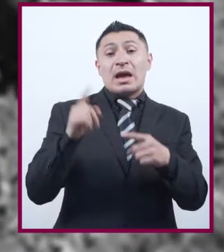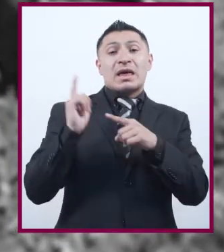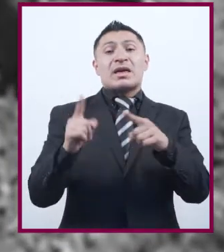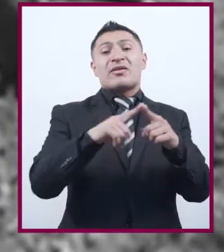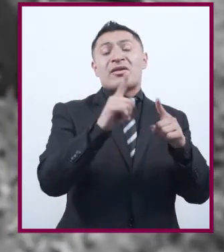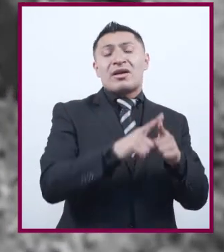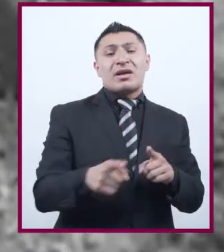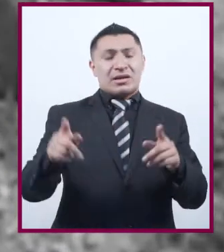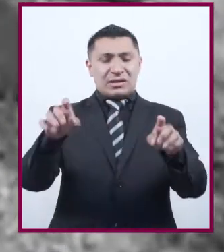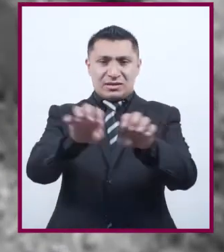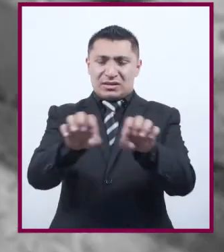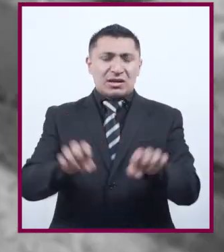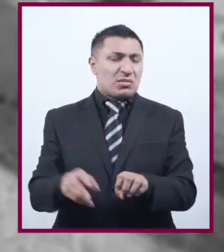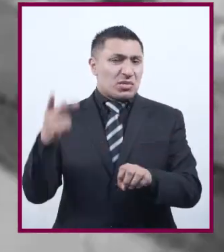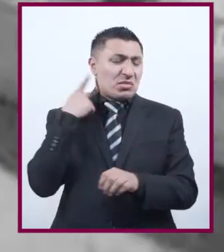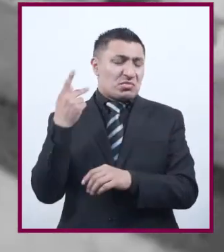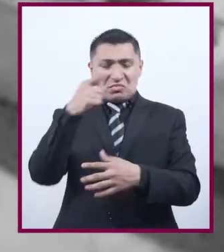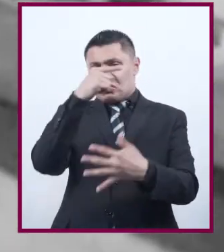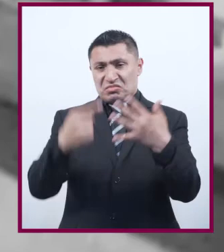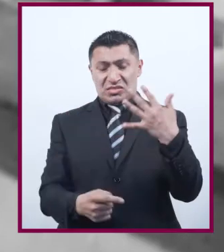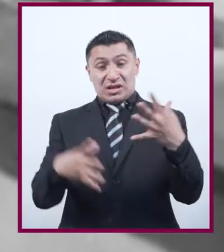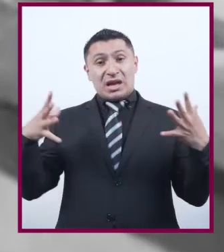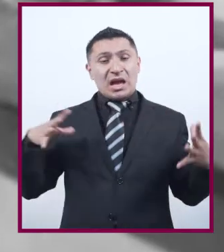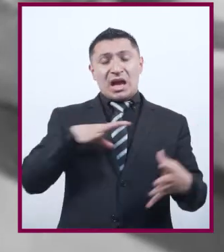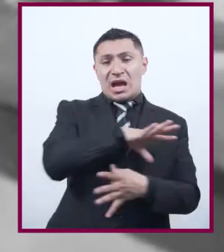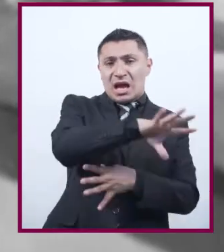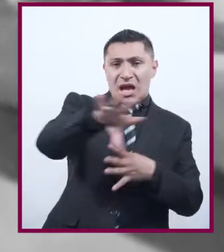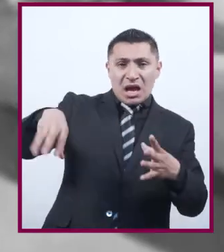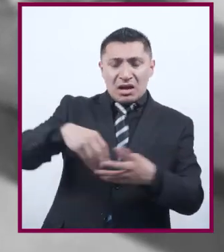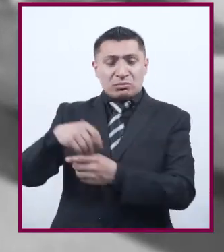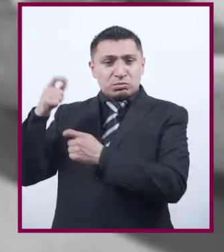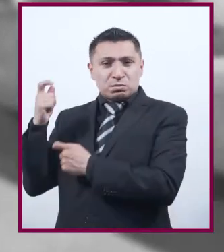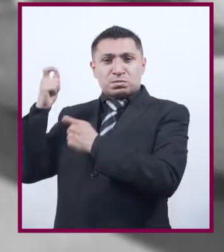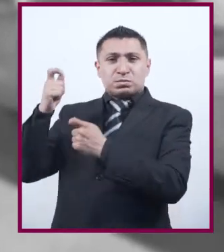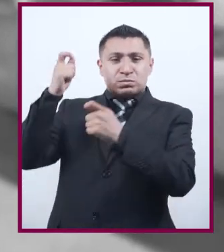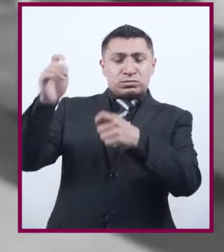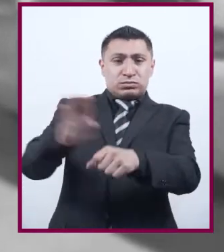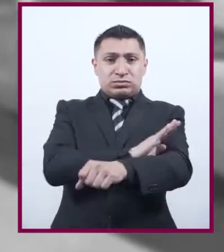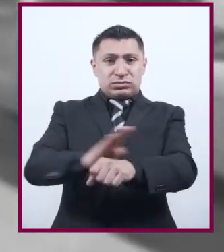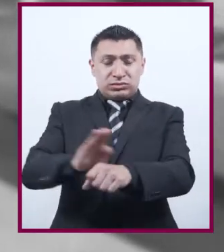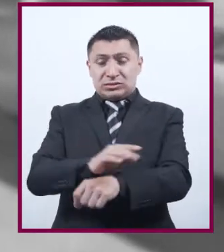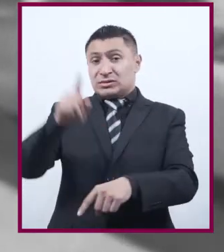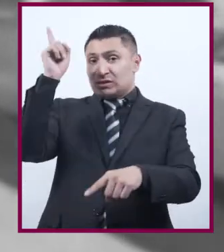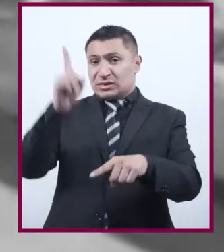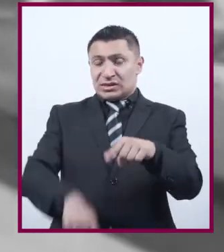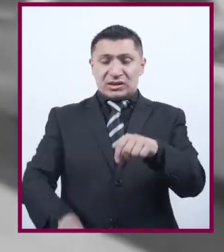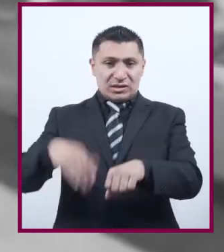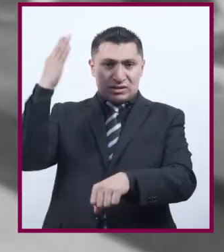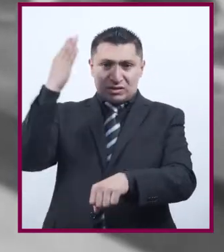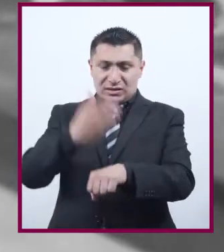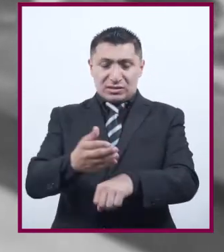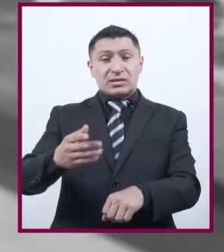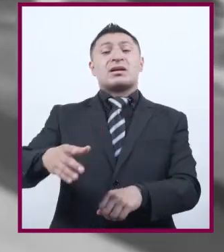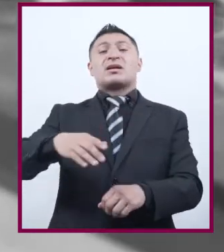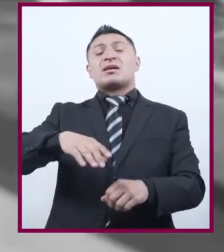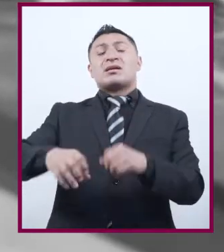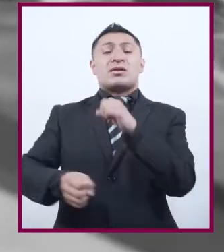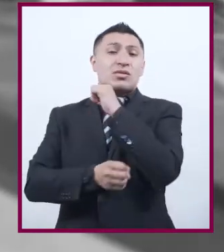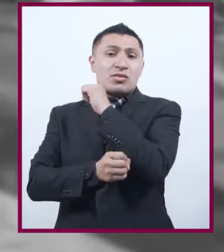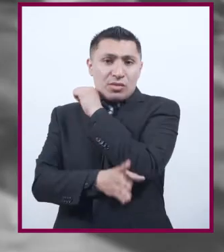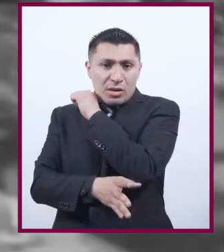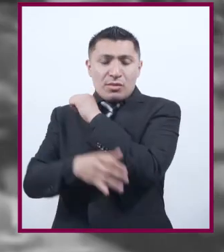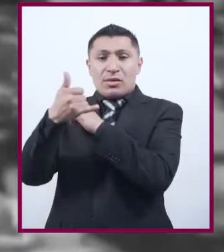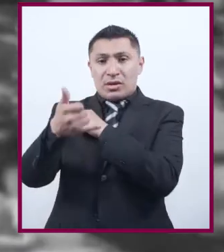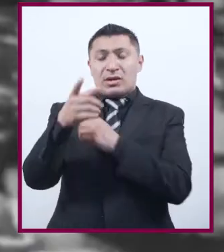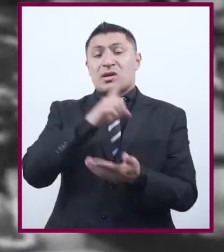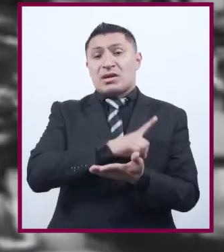partidos políticos. Y en conjunto se manifestaron a favor de la despenalización del aborto y el derecho a la posesión de